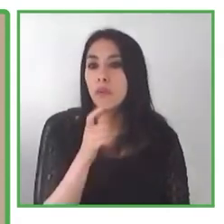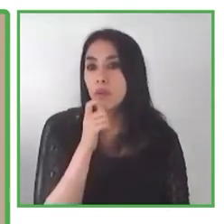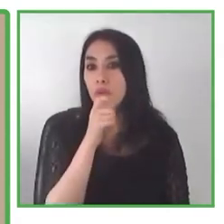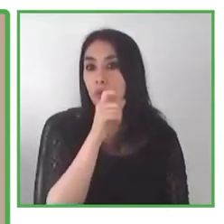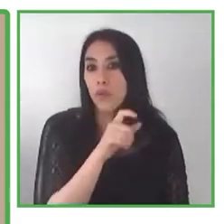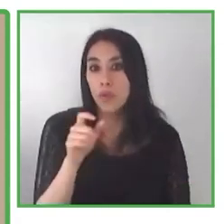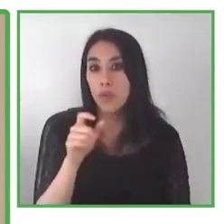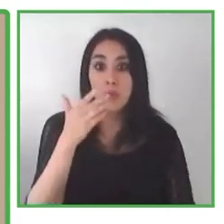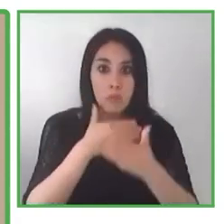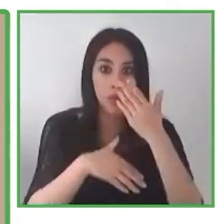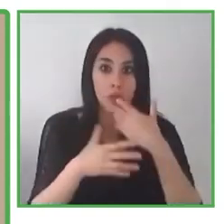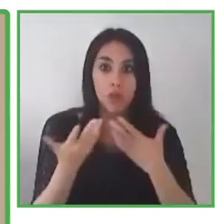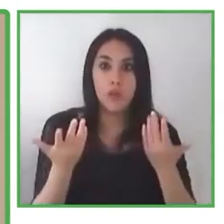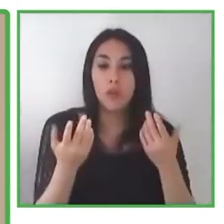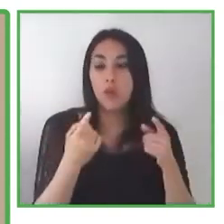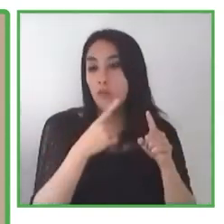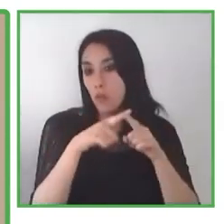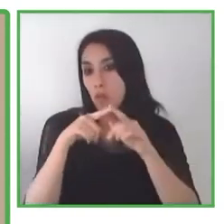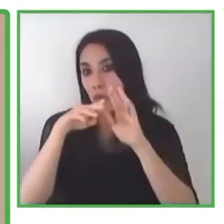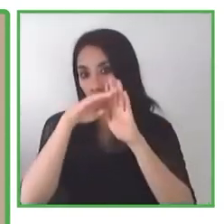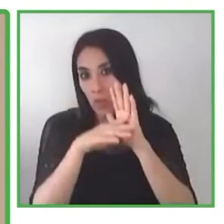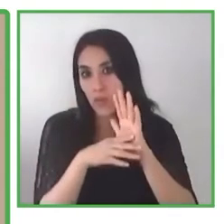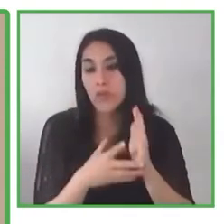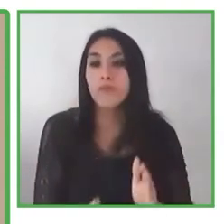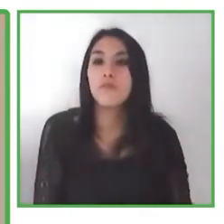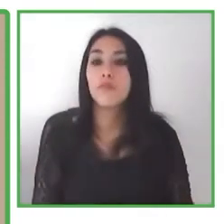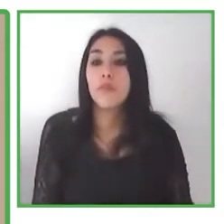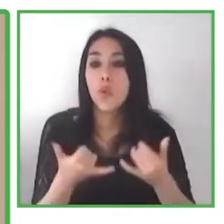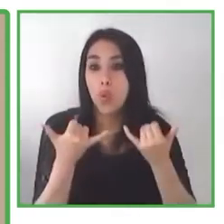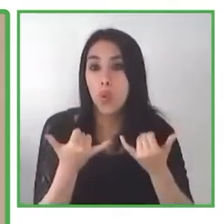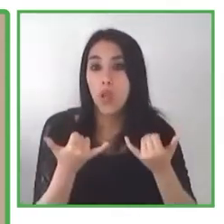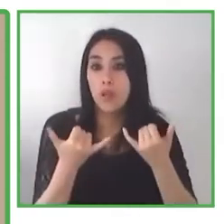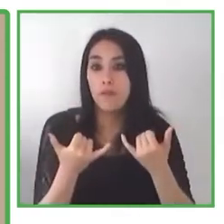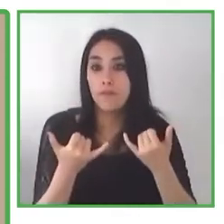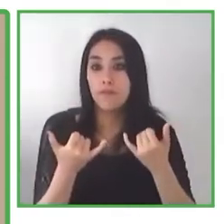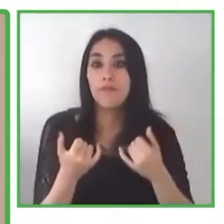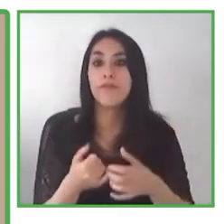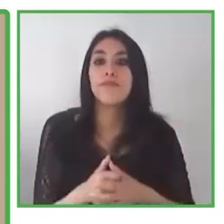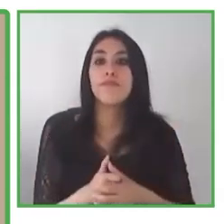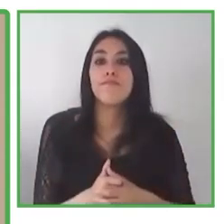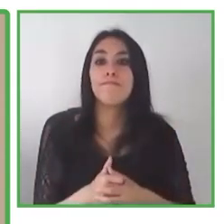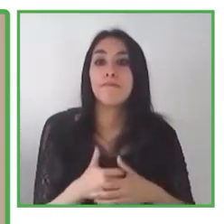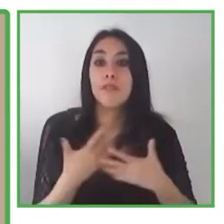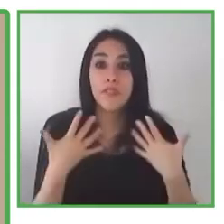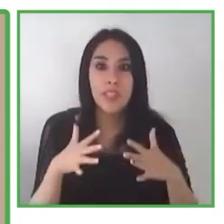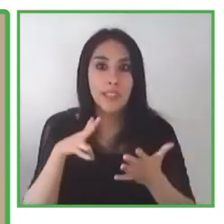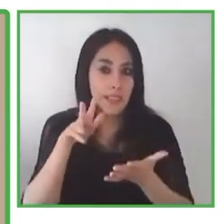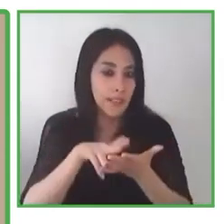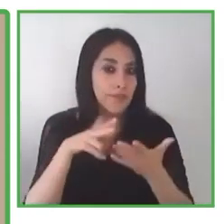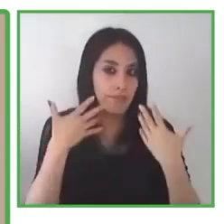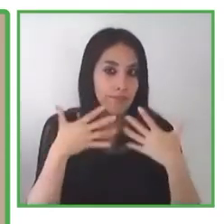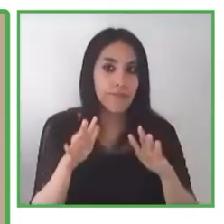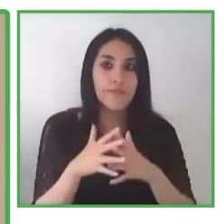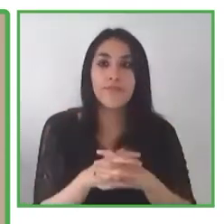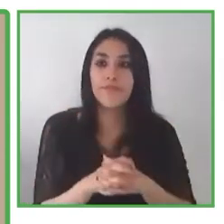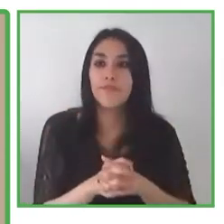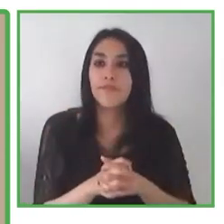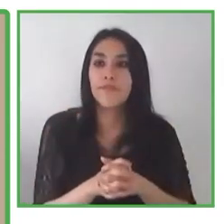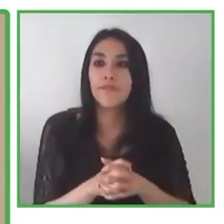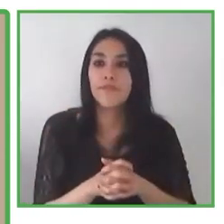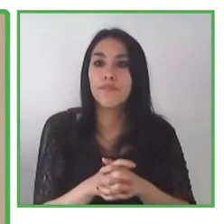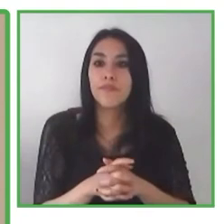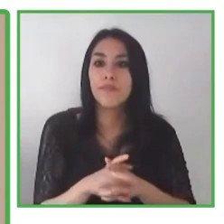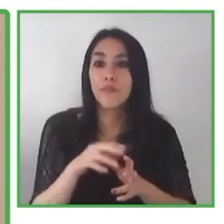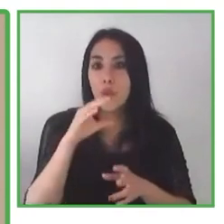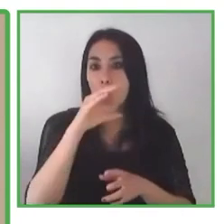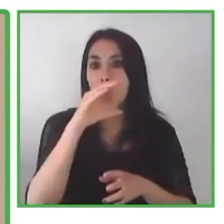de discapacidades, y ahora la implementación de la convención y de los ODS son clave para asegurar que nuestras habilidades sean